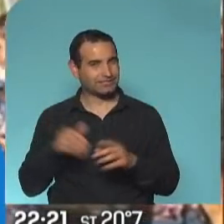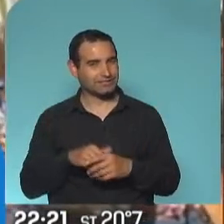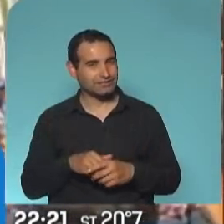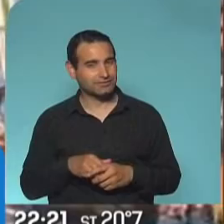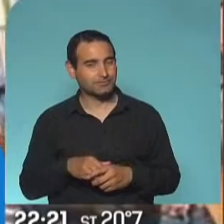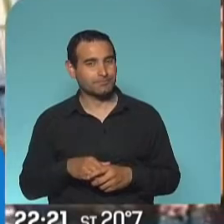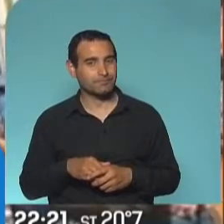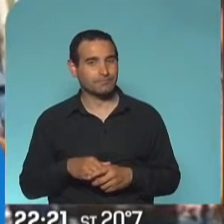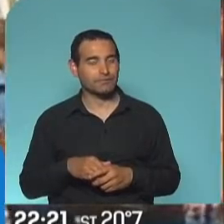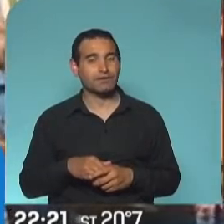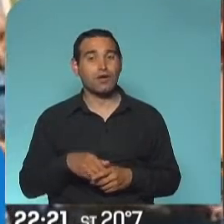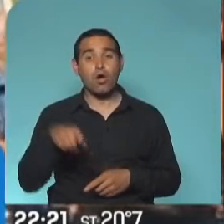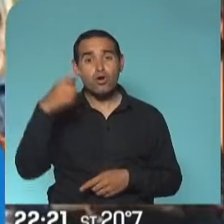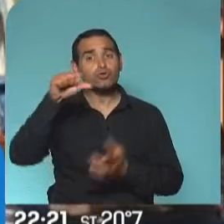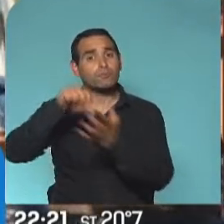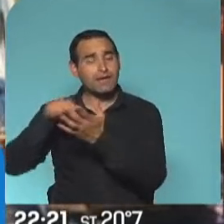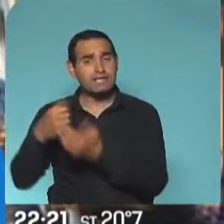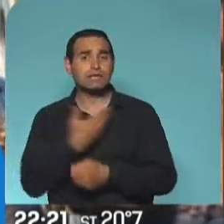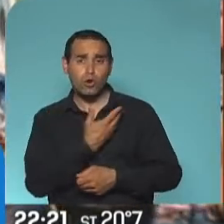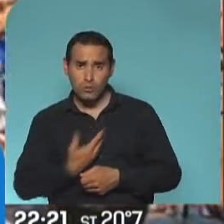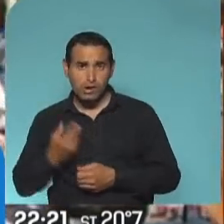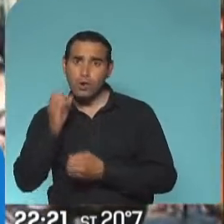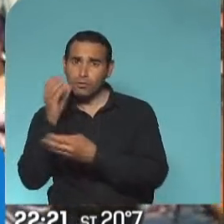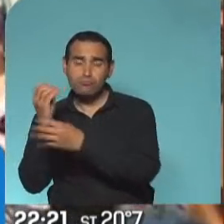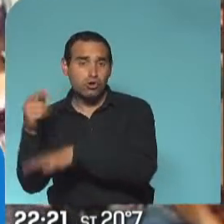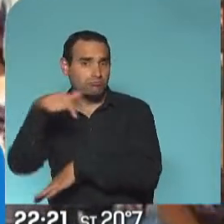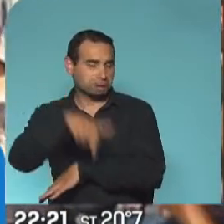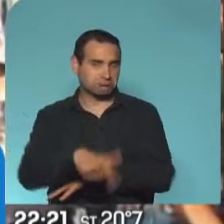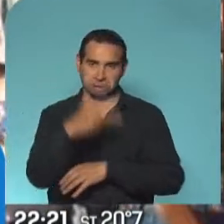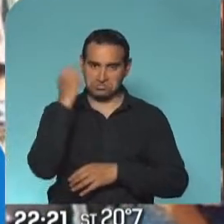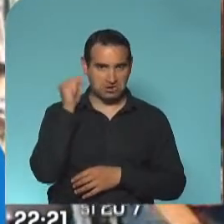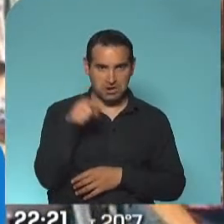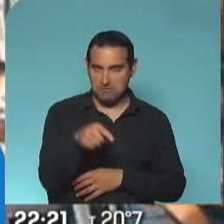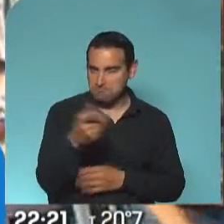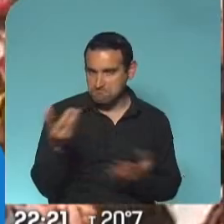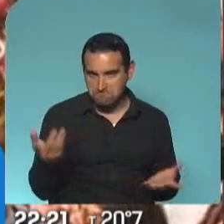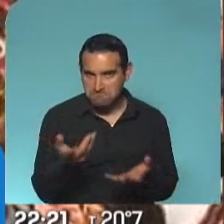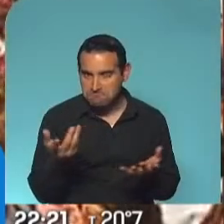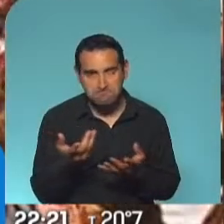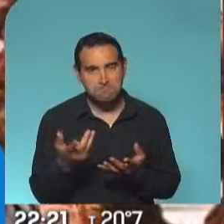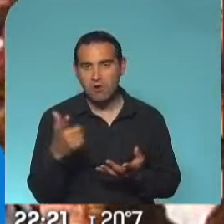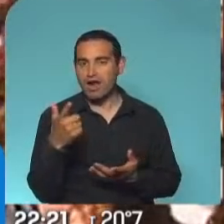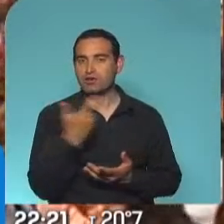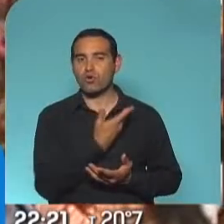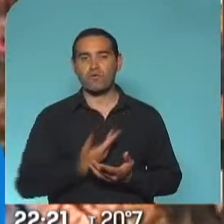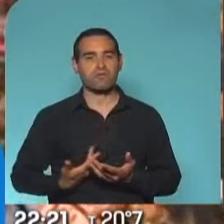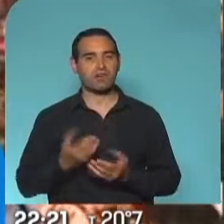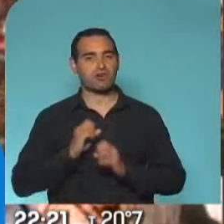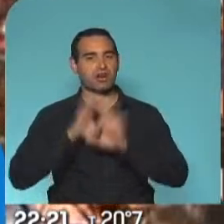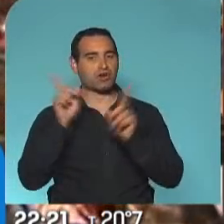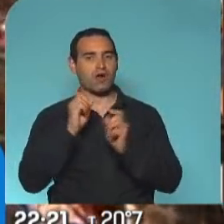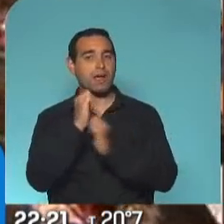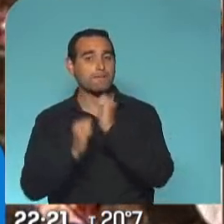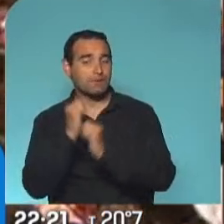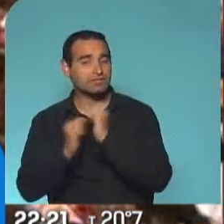han conmovido a otros países y otros gobiernos, acá no se ve una respuesta muy clara de la clase empresaria y la